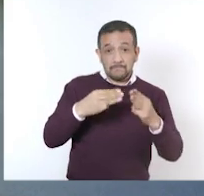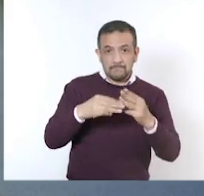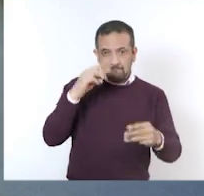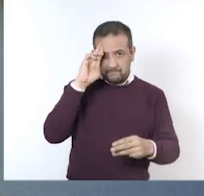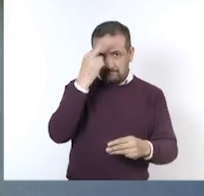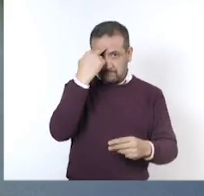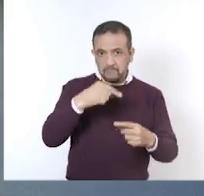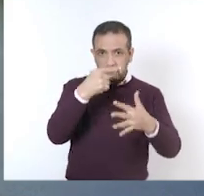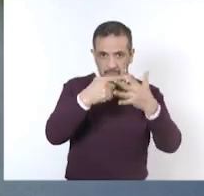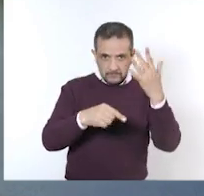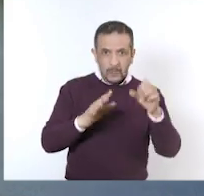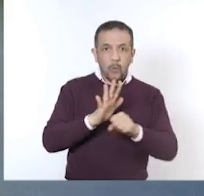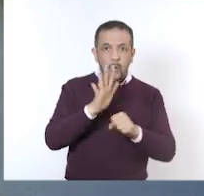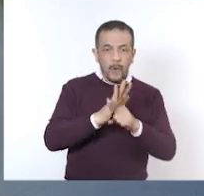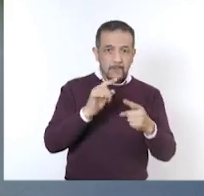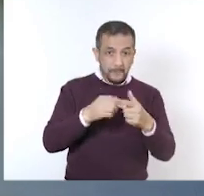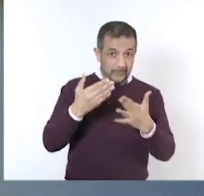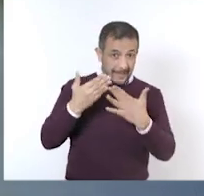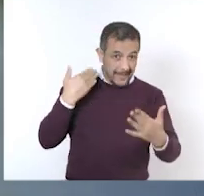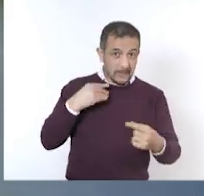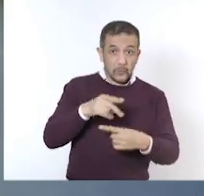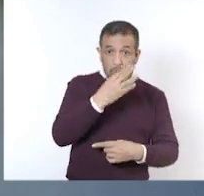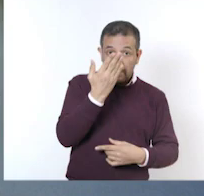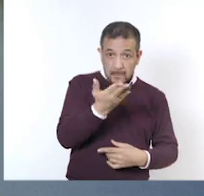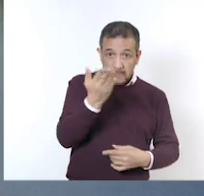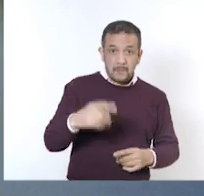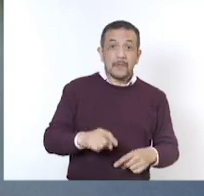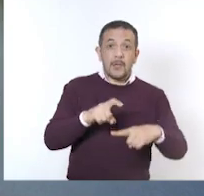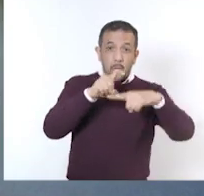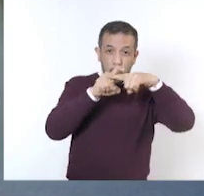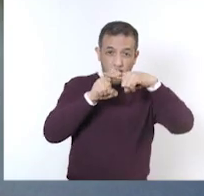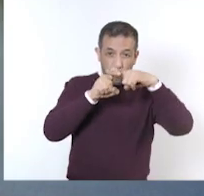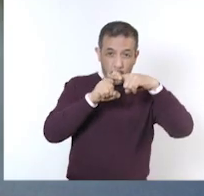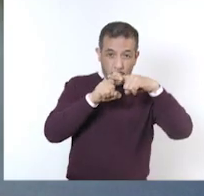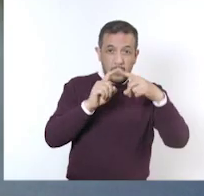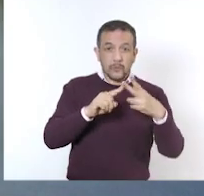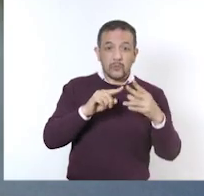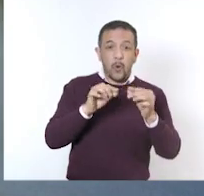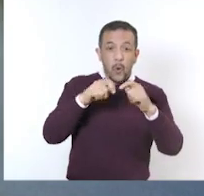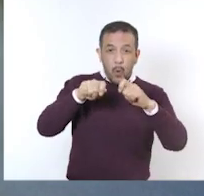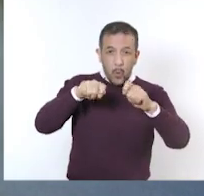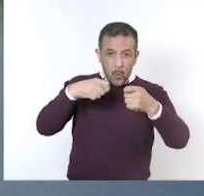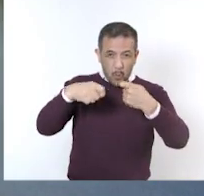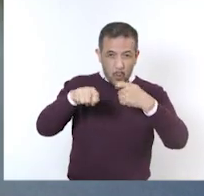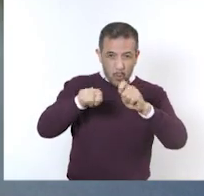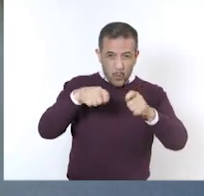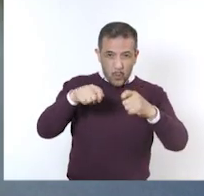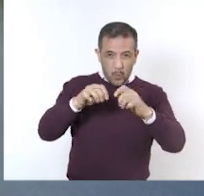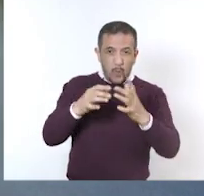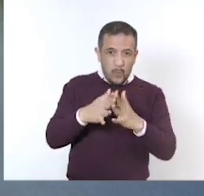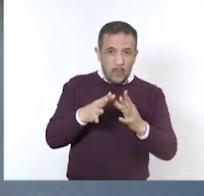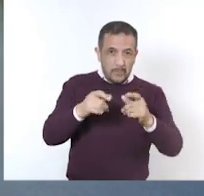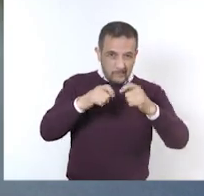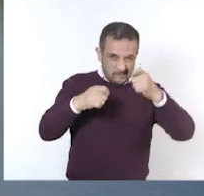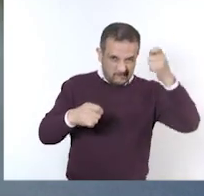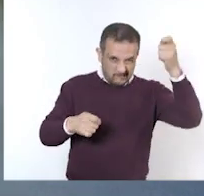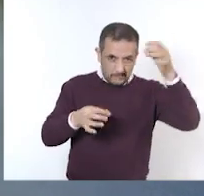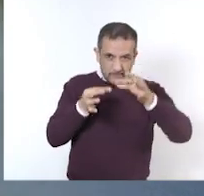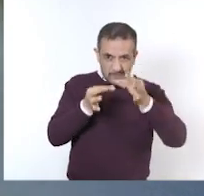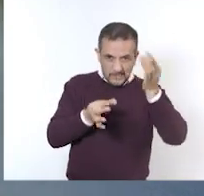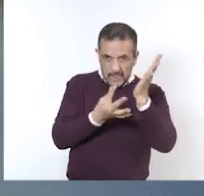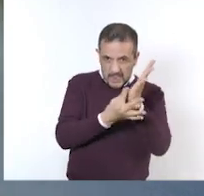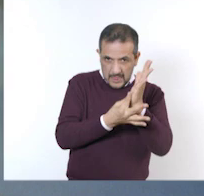los materiales. Claro que sí. ¿Estás de acuerdo? Habíamos pedido un gancho, un bastidor o una vara para hacer nuestra